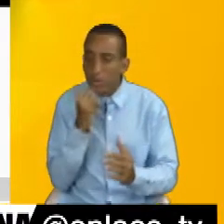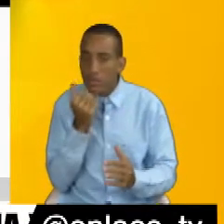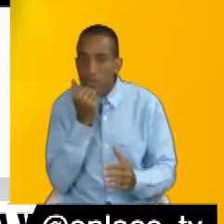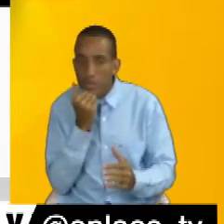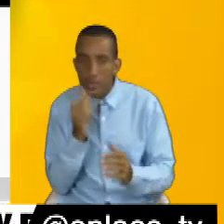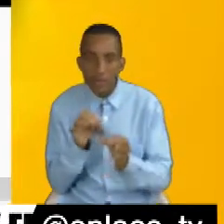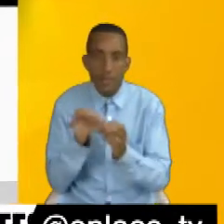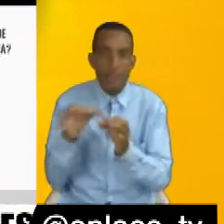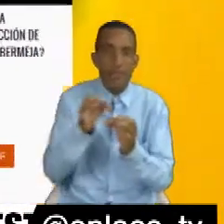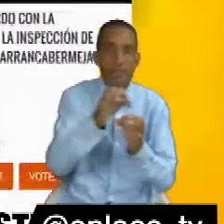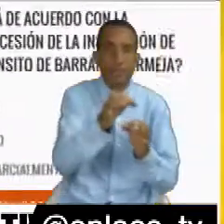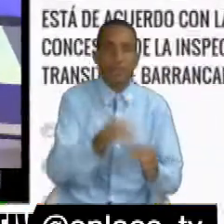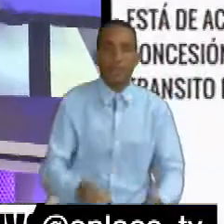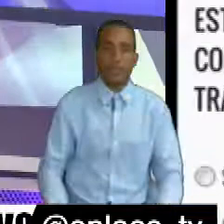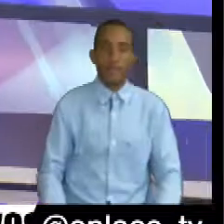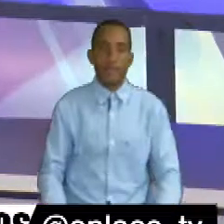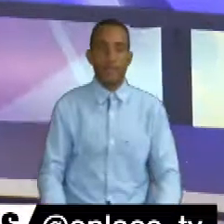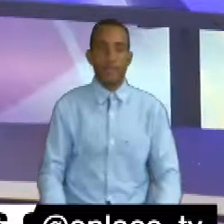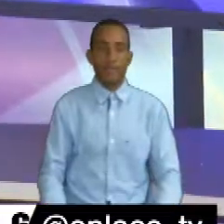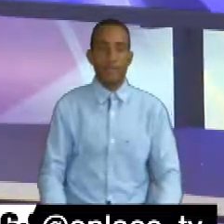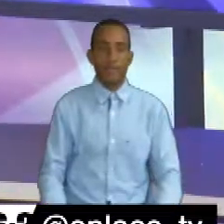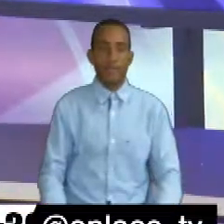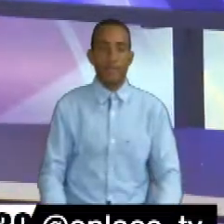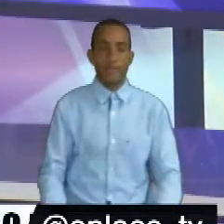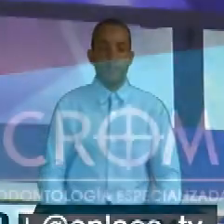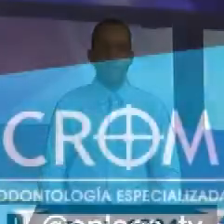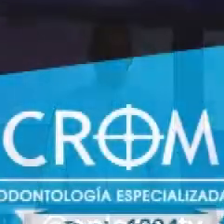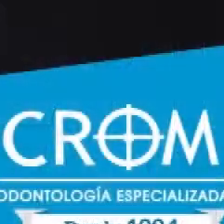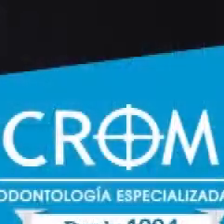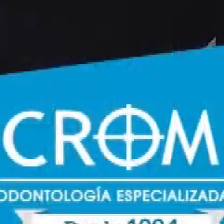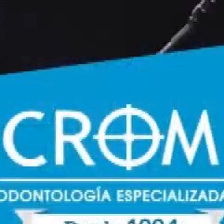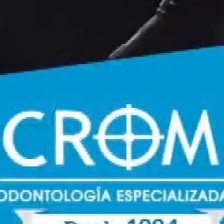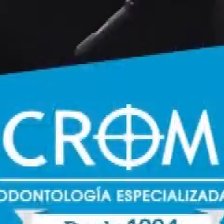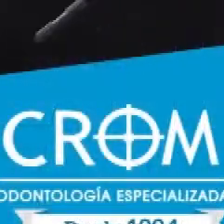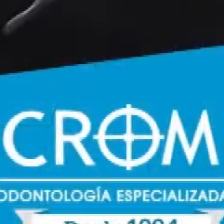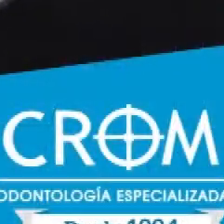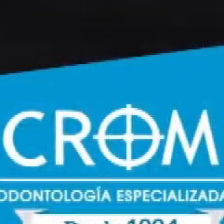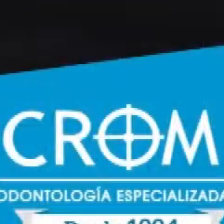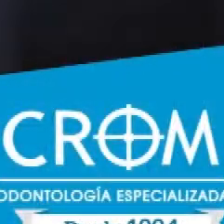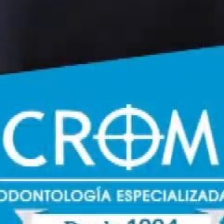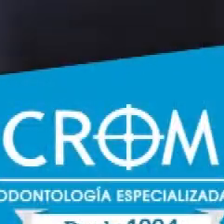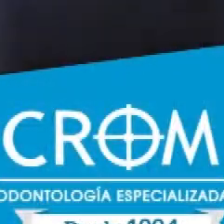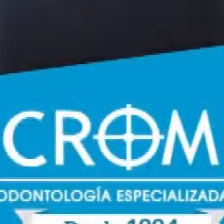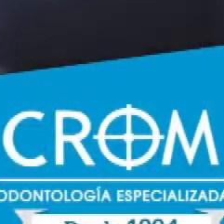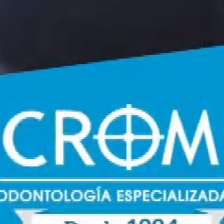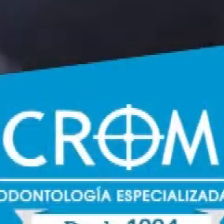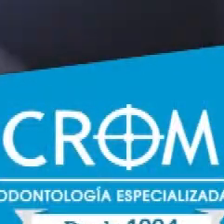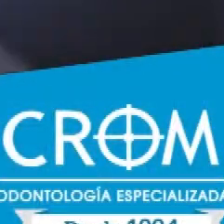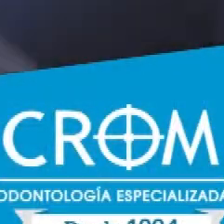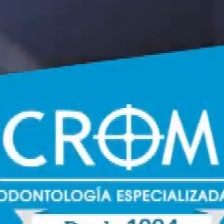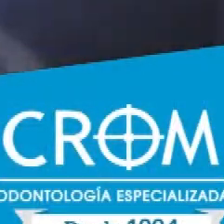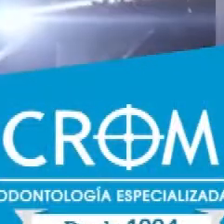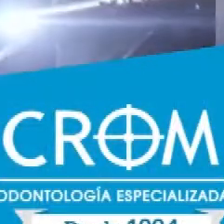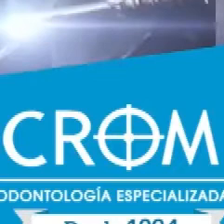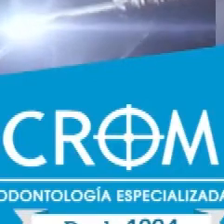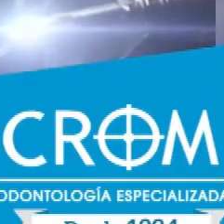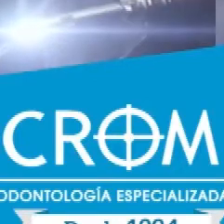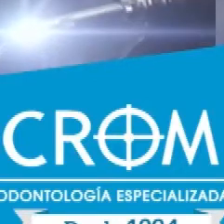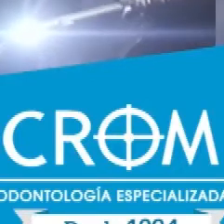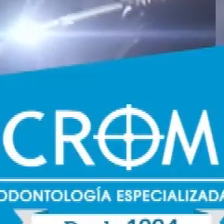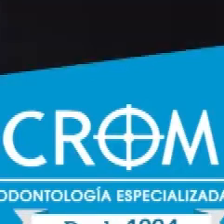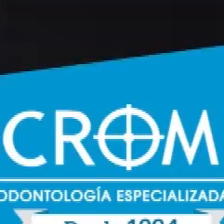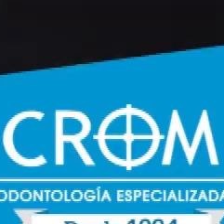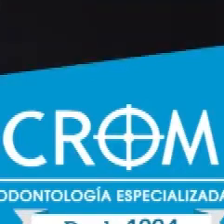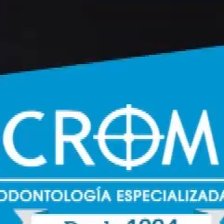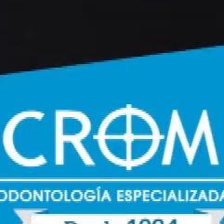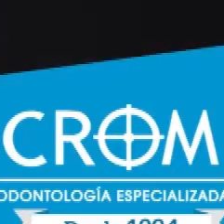región. Invisalign, ortodoncia invisible, resultados muy visibles, luzca su sonrisa, no sus brackets, Chrome